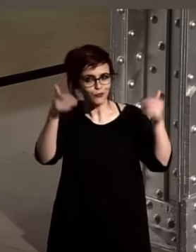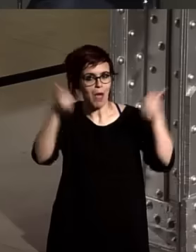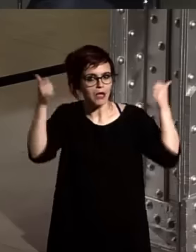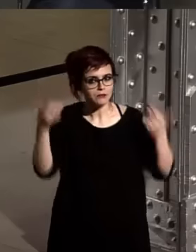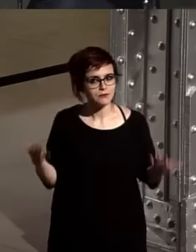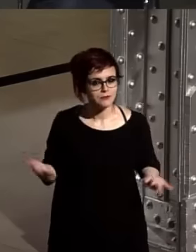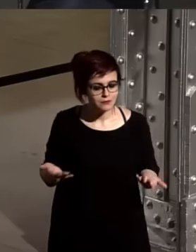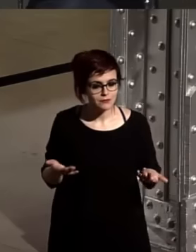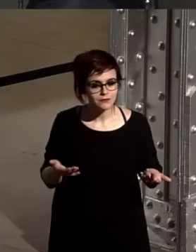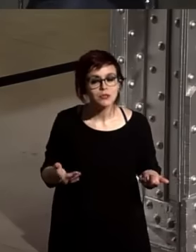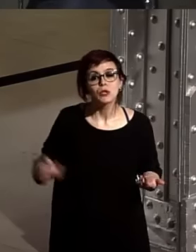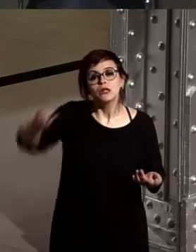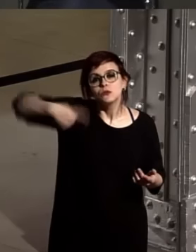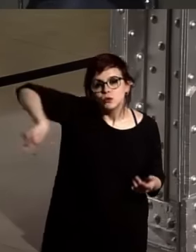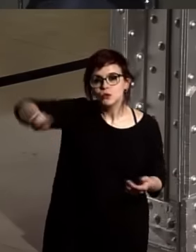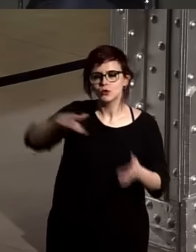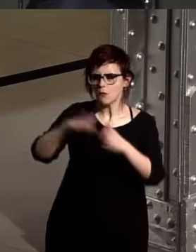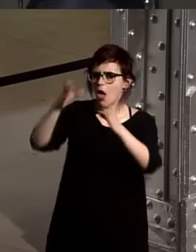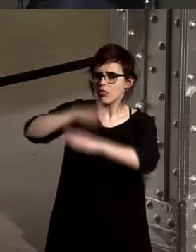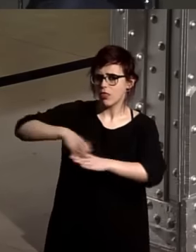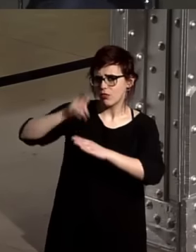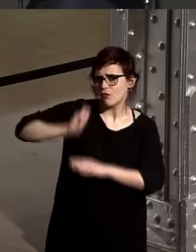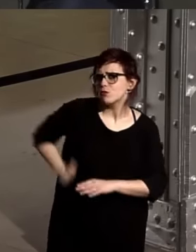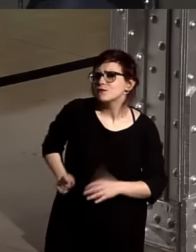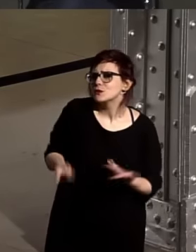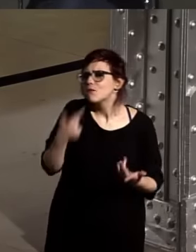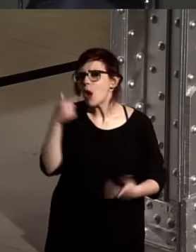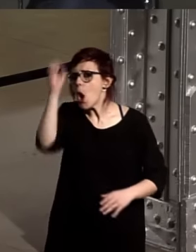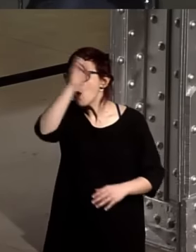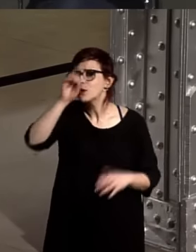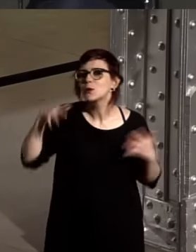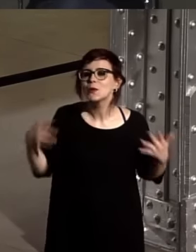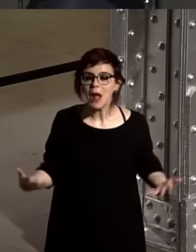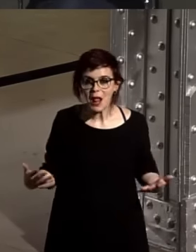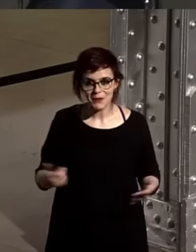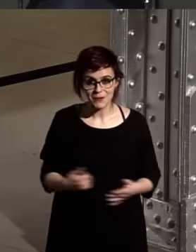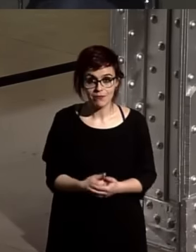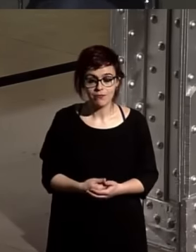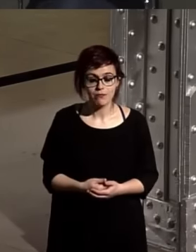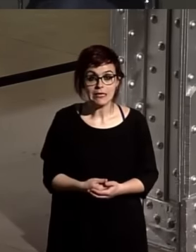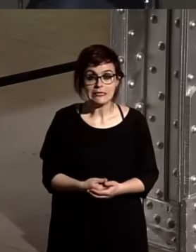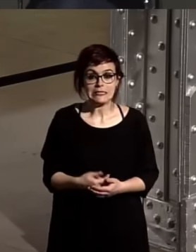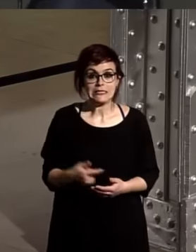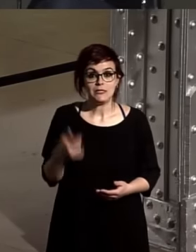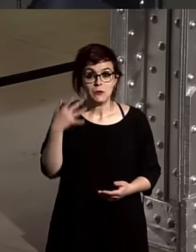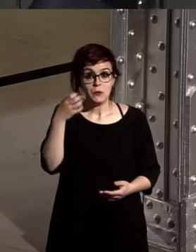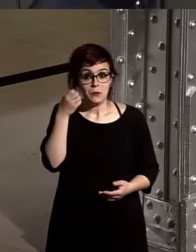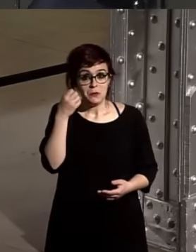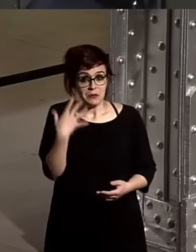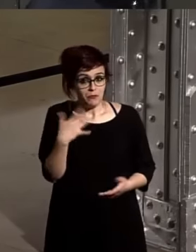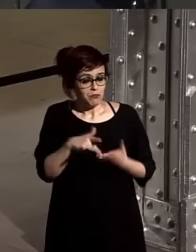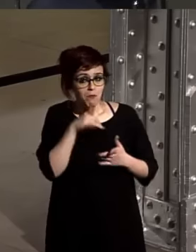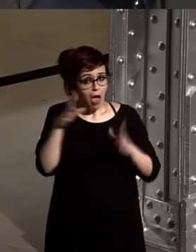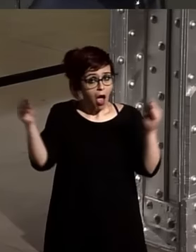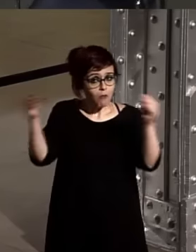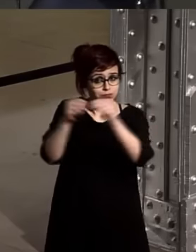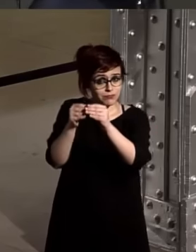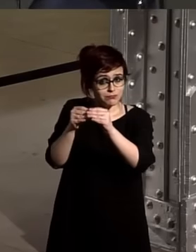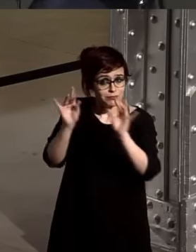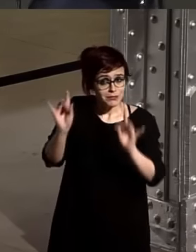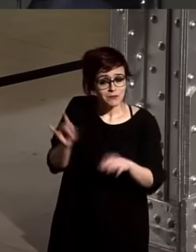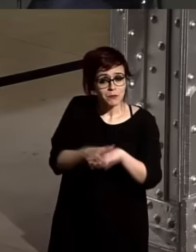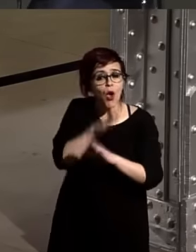abierta vosotros que sois científicos cómo cómo lo veis esto Bueno pues Totalmente de acuerdo Yo creo que en